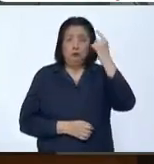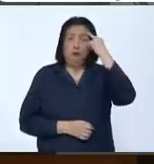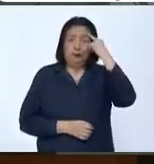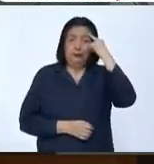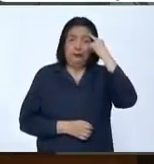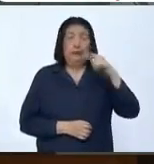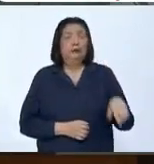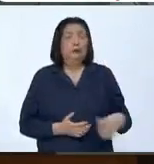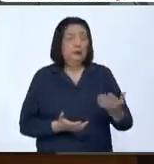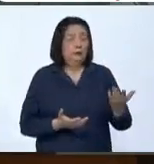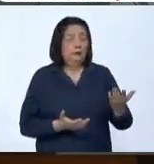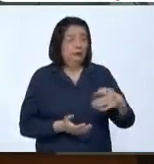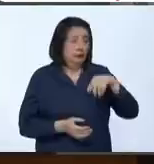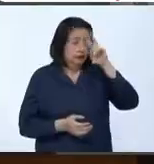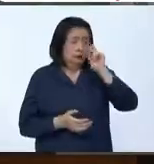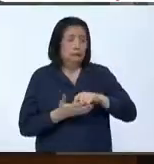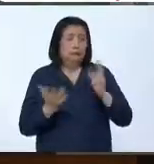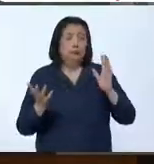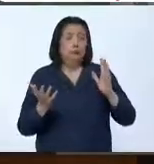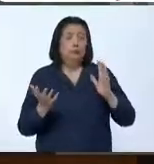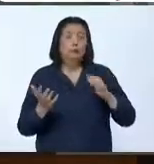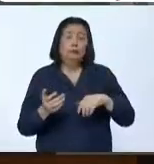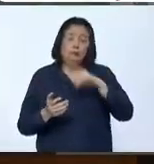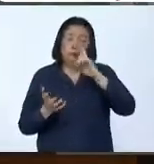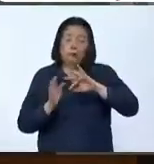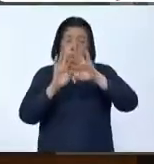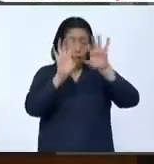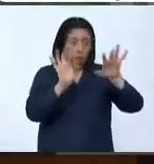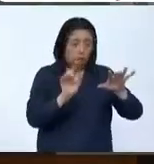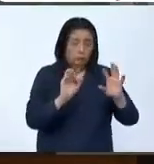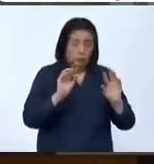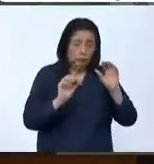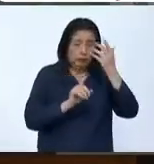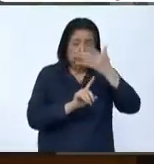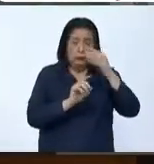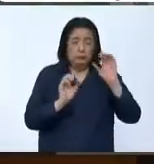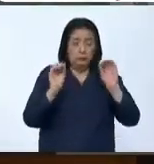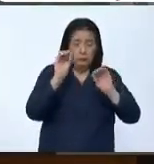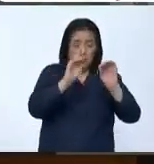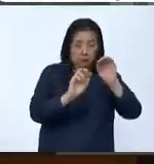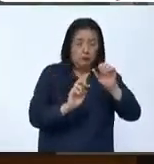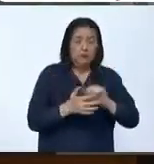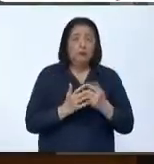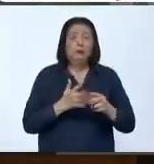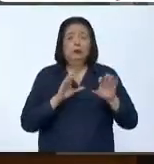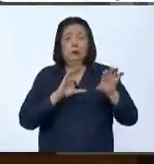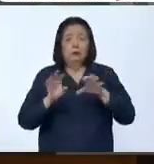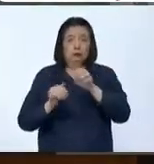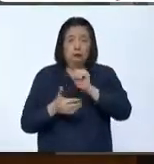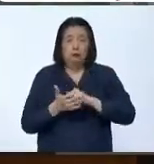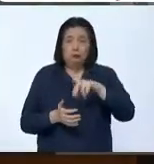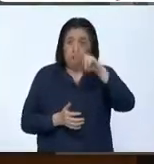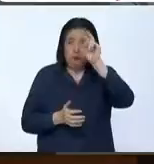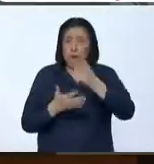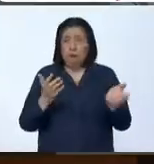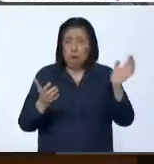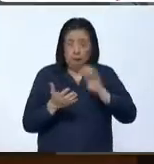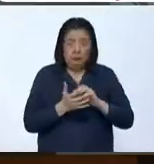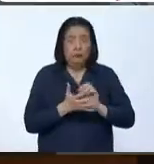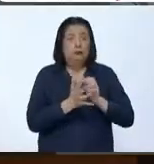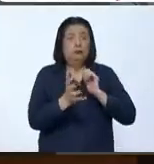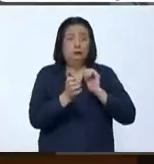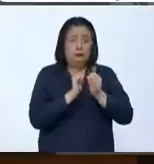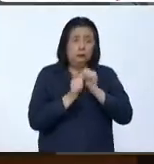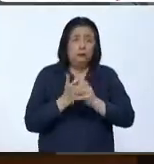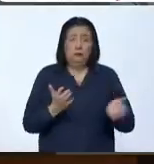de transformación digital del Perú que representa un verdadero hito en la construcción de un Perú más competitivo